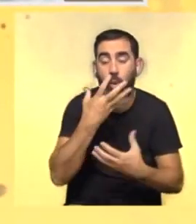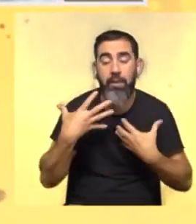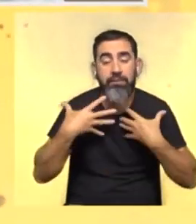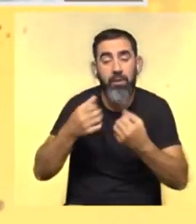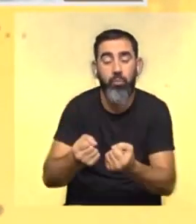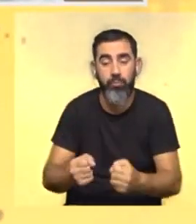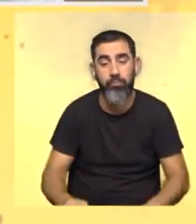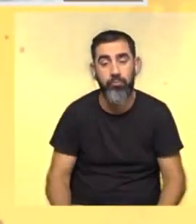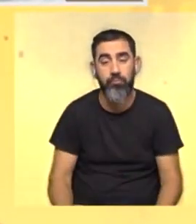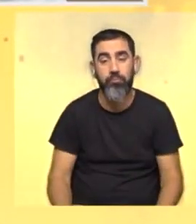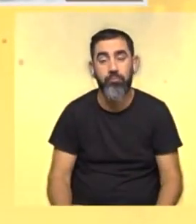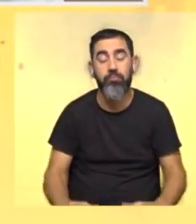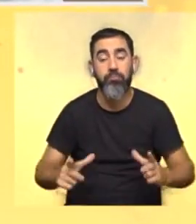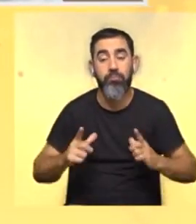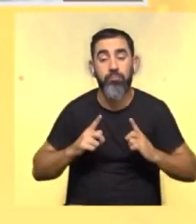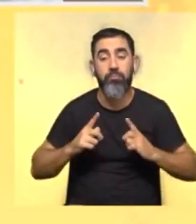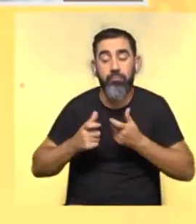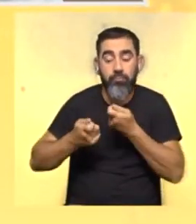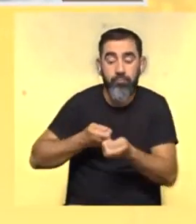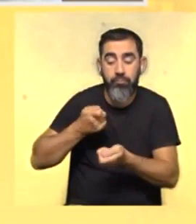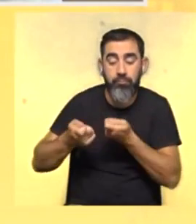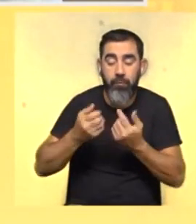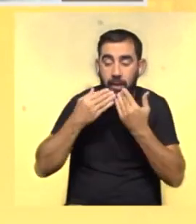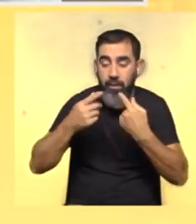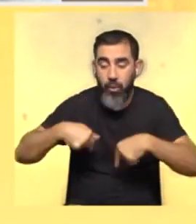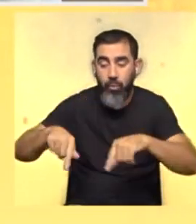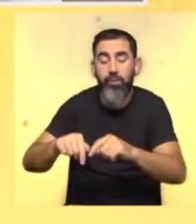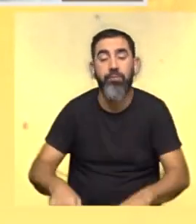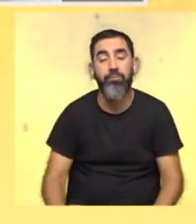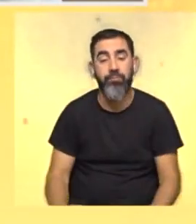Esperemos que uno pueda poner un granito de arena. Muchas gracias. Gracias a usted y hasta pronto.